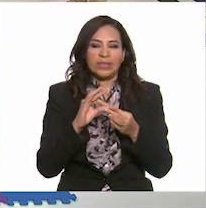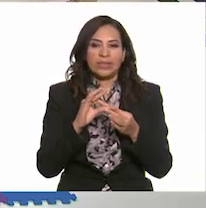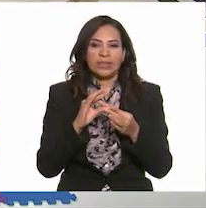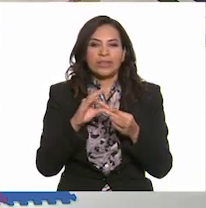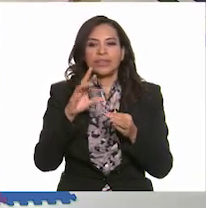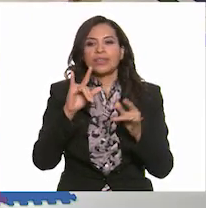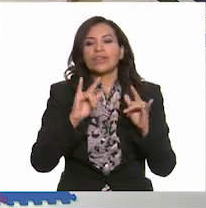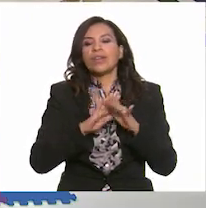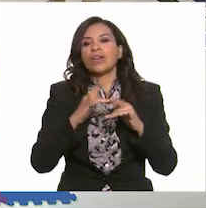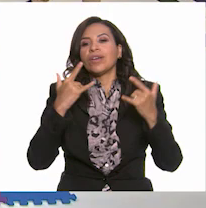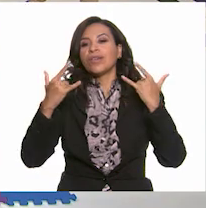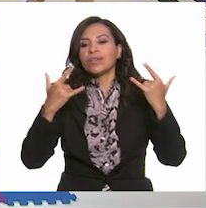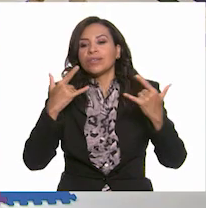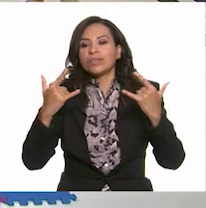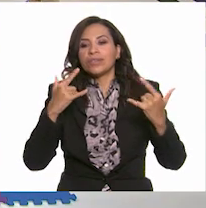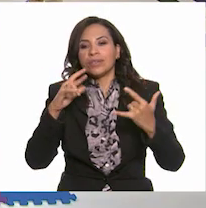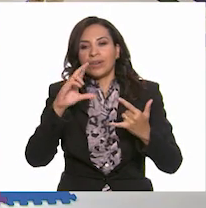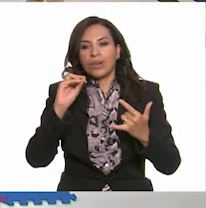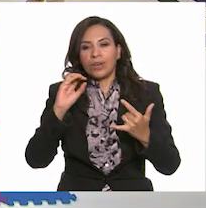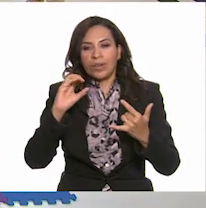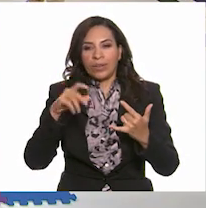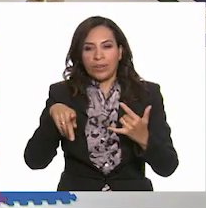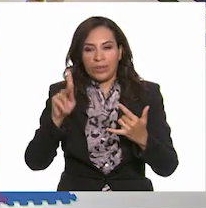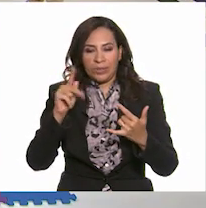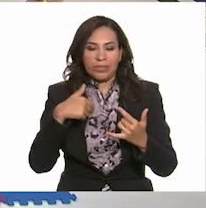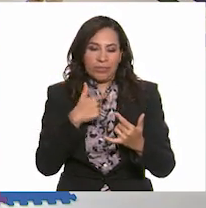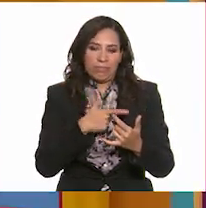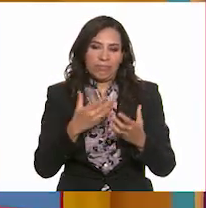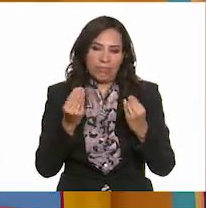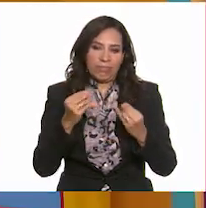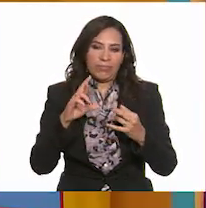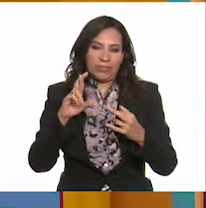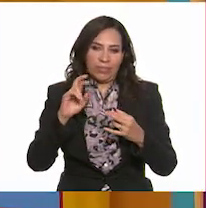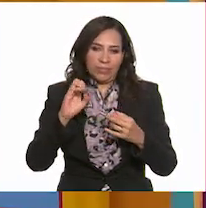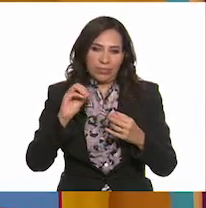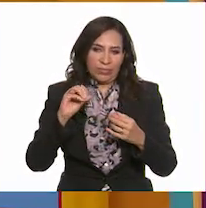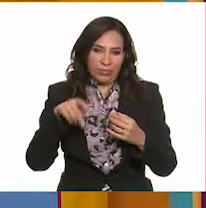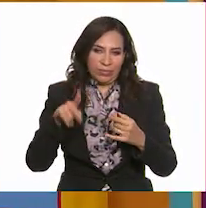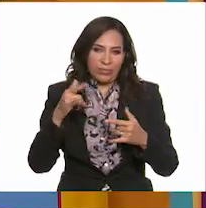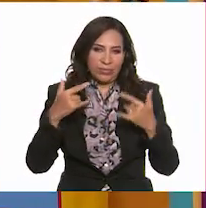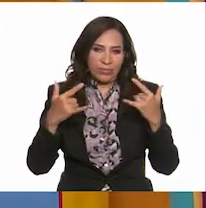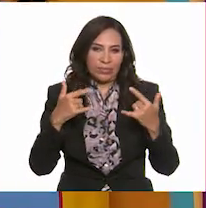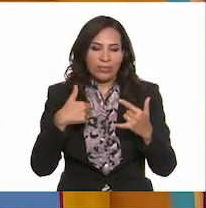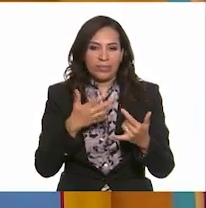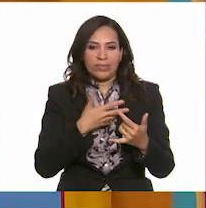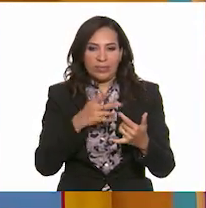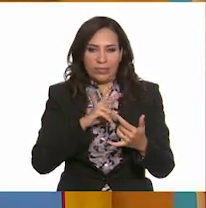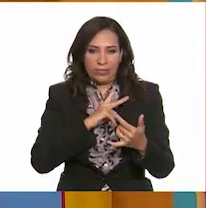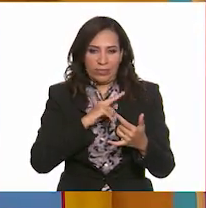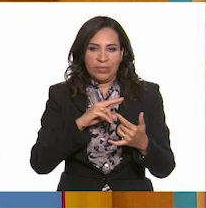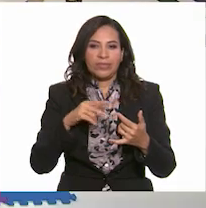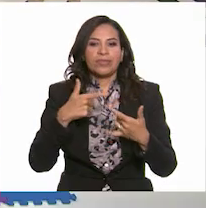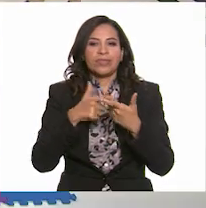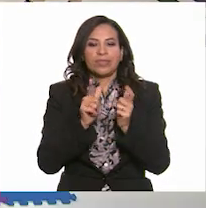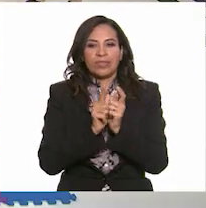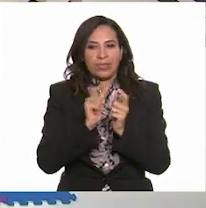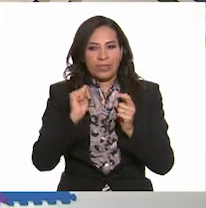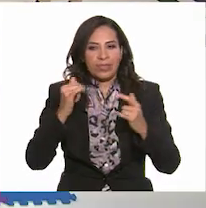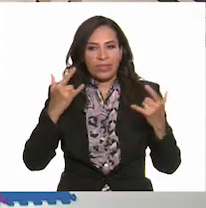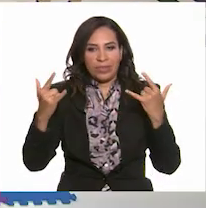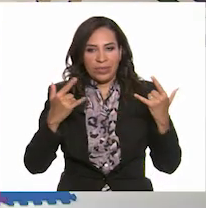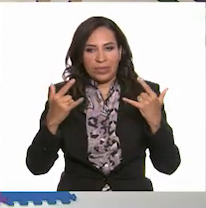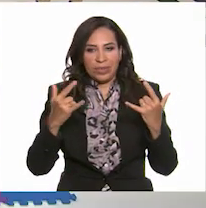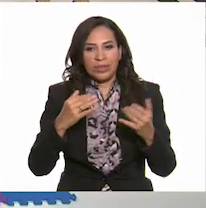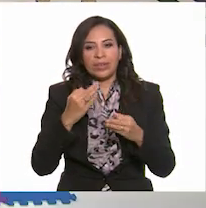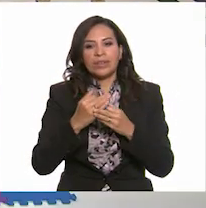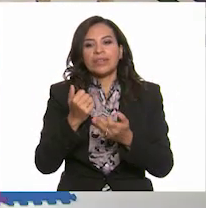estabas haciendo rock, pues es que a mí también me gusta mucho el rock. Muy bien, maestro. Yo tengo mi propia banda de rock. ¿En serio? Claro que sí,